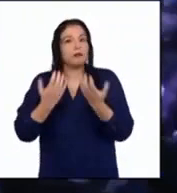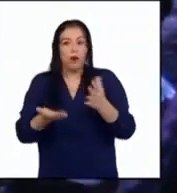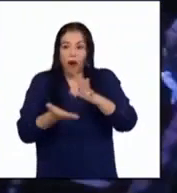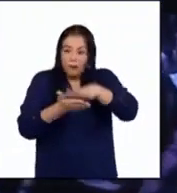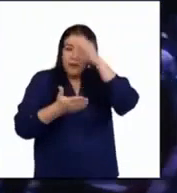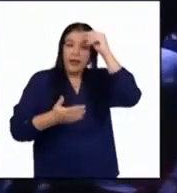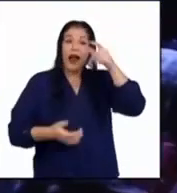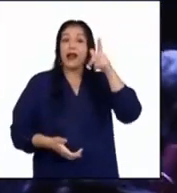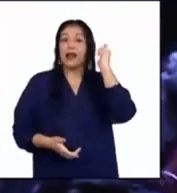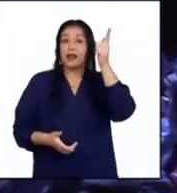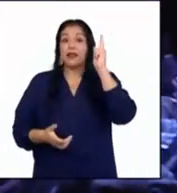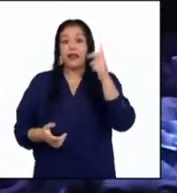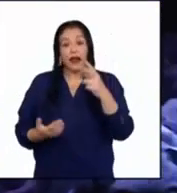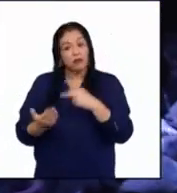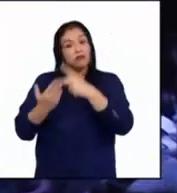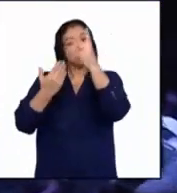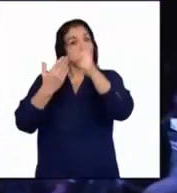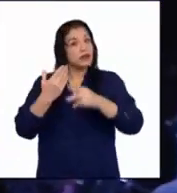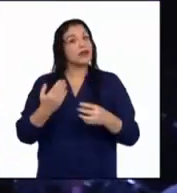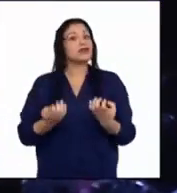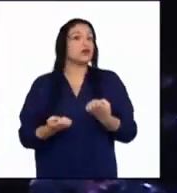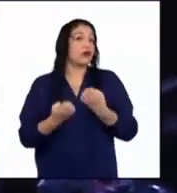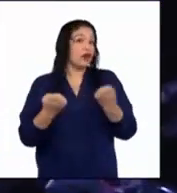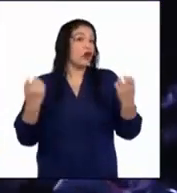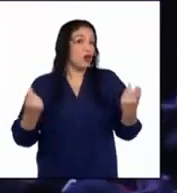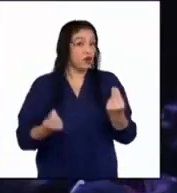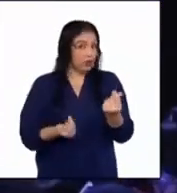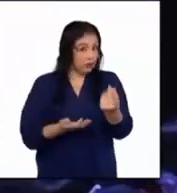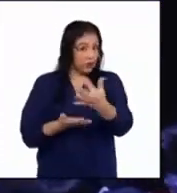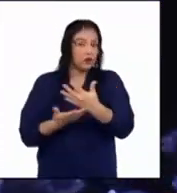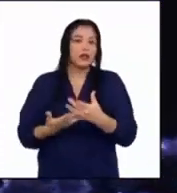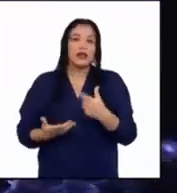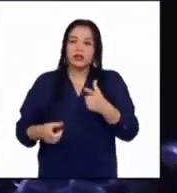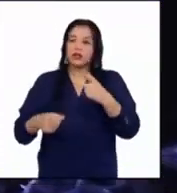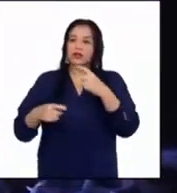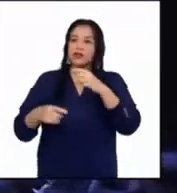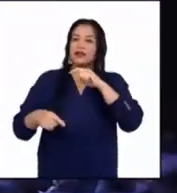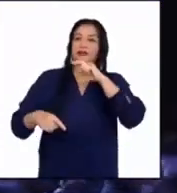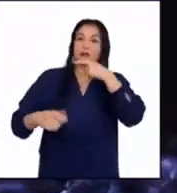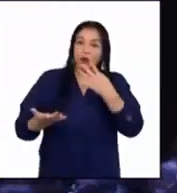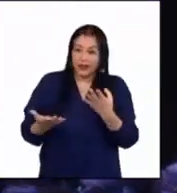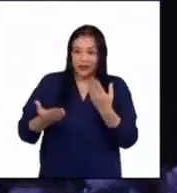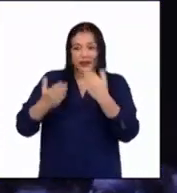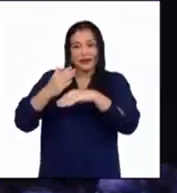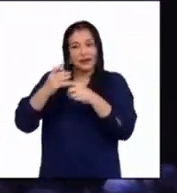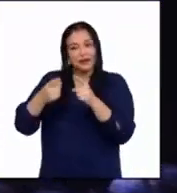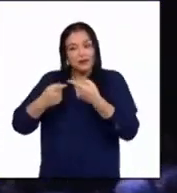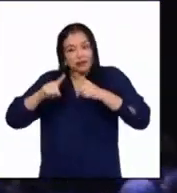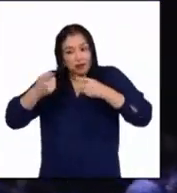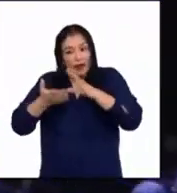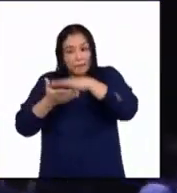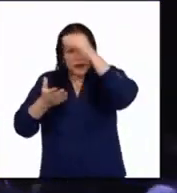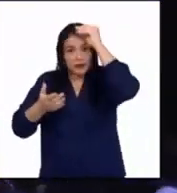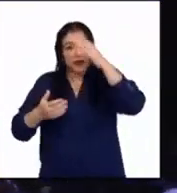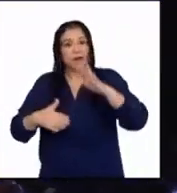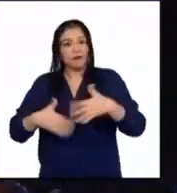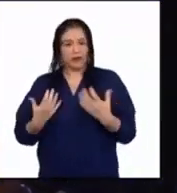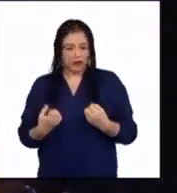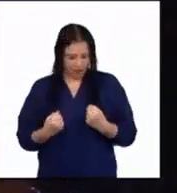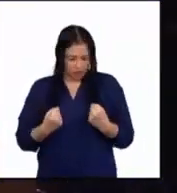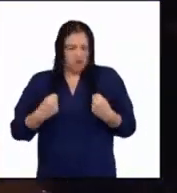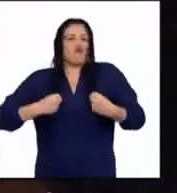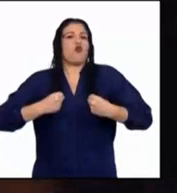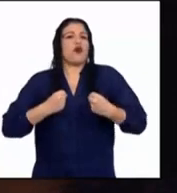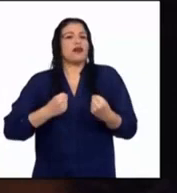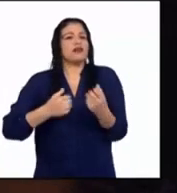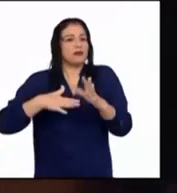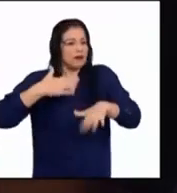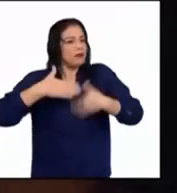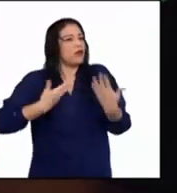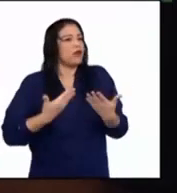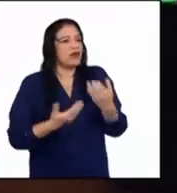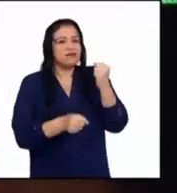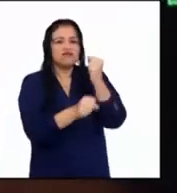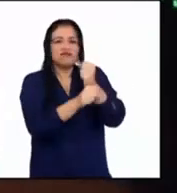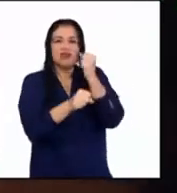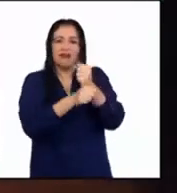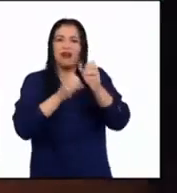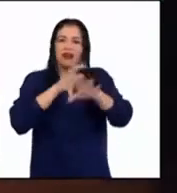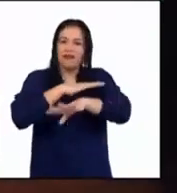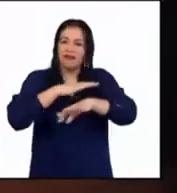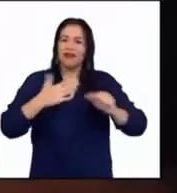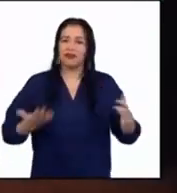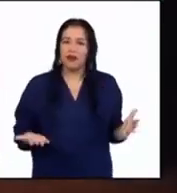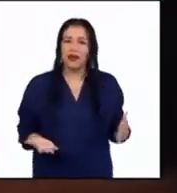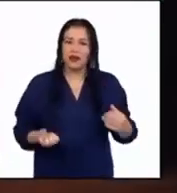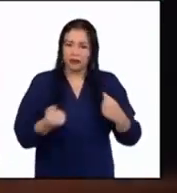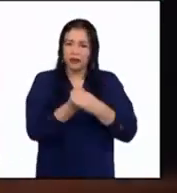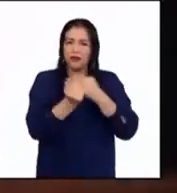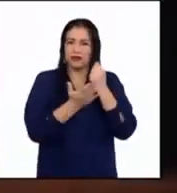proyecto económico y entonces ellas salían muy empoderadas a hacerse cargo de sus vidas en adelante. A la fecha, Ada